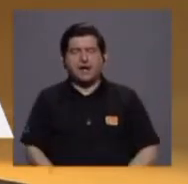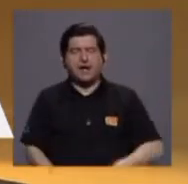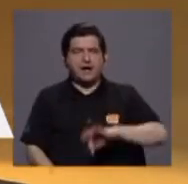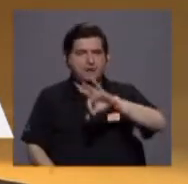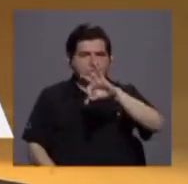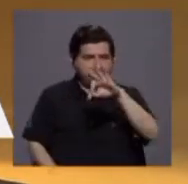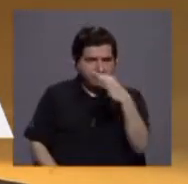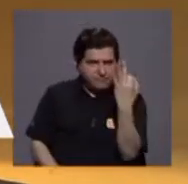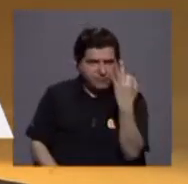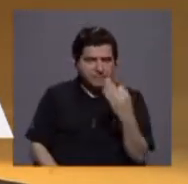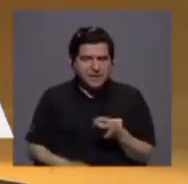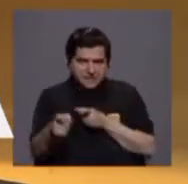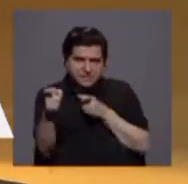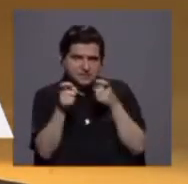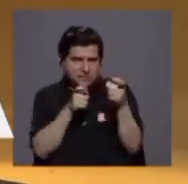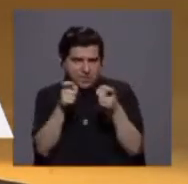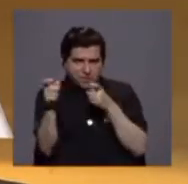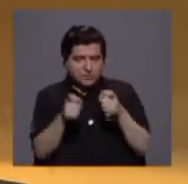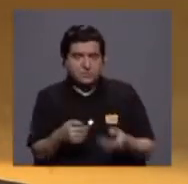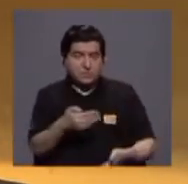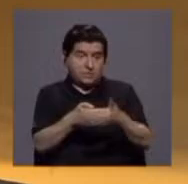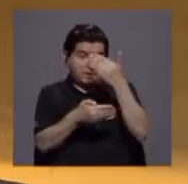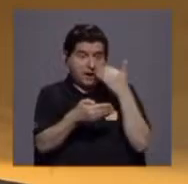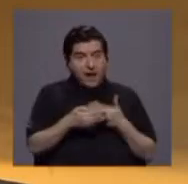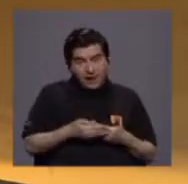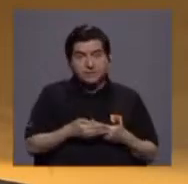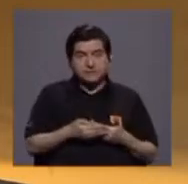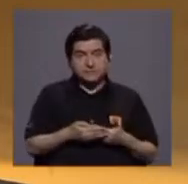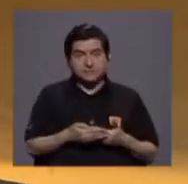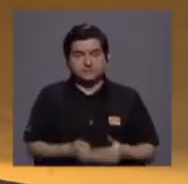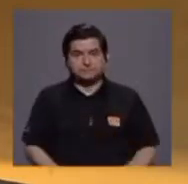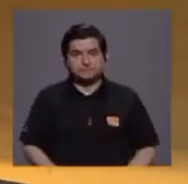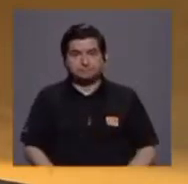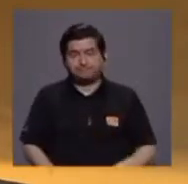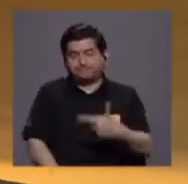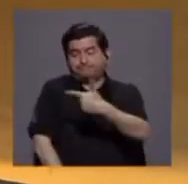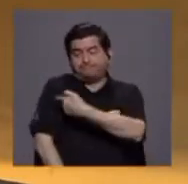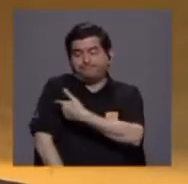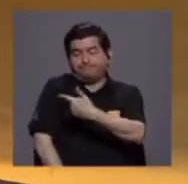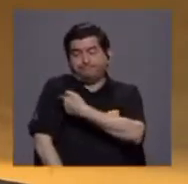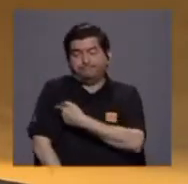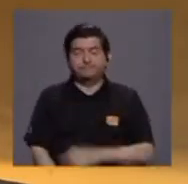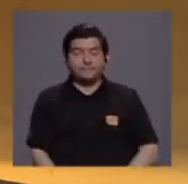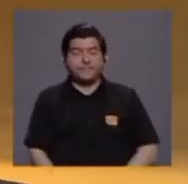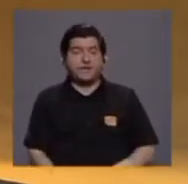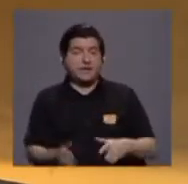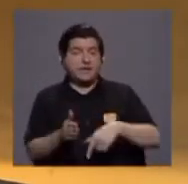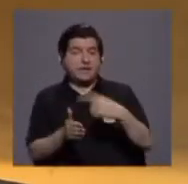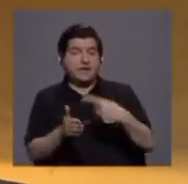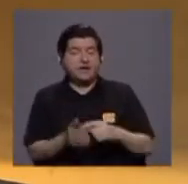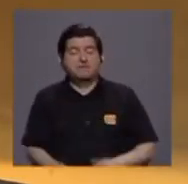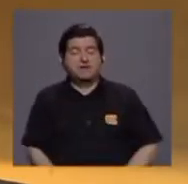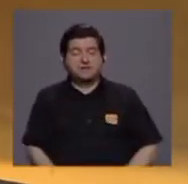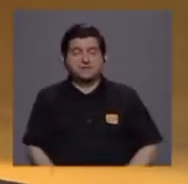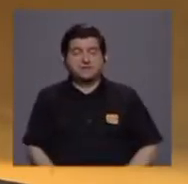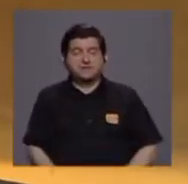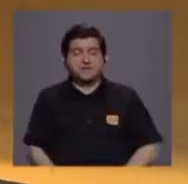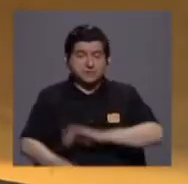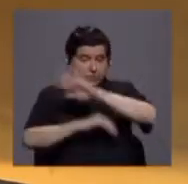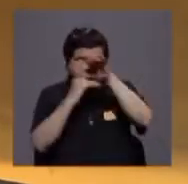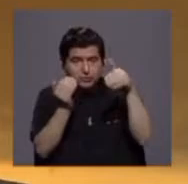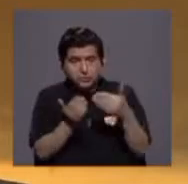que controlan antes de que venga la vacuna, y en algunos casos careta y agua y